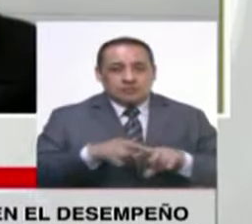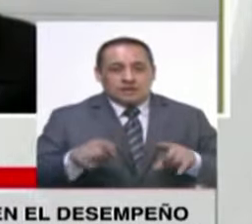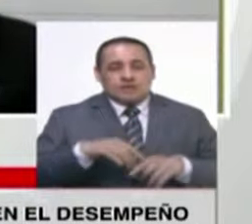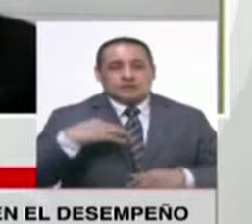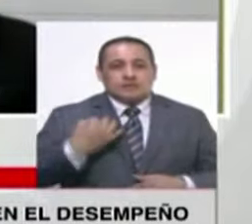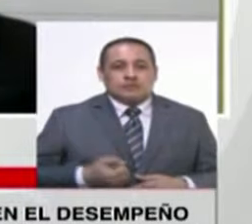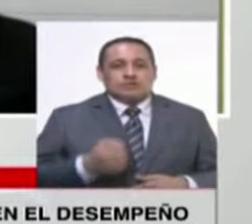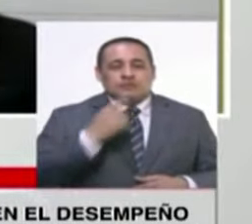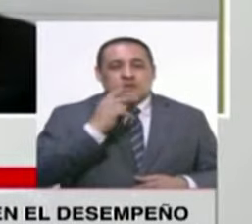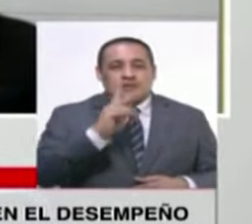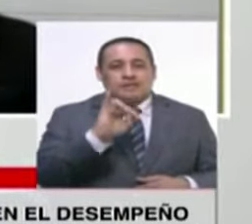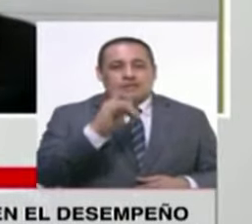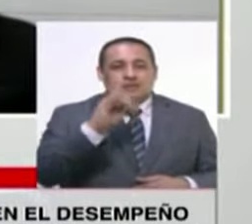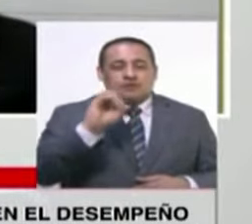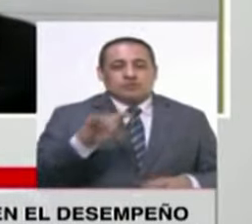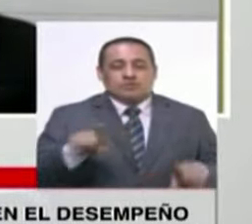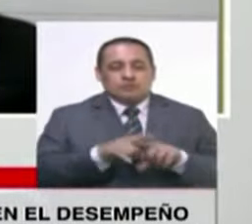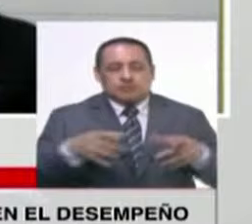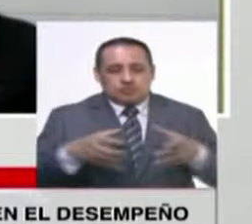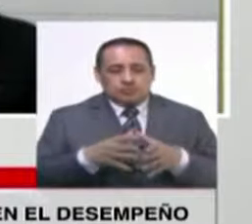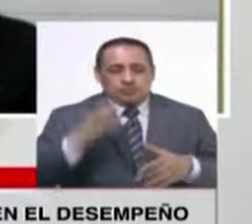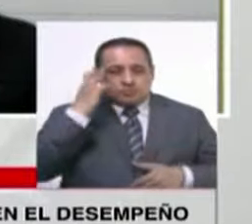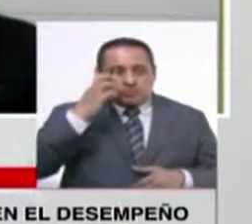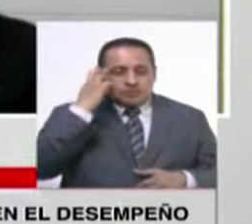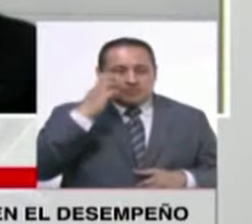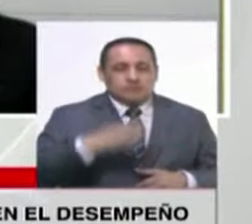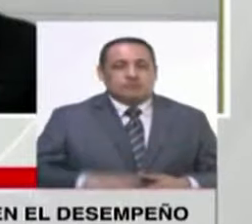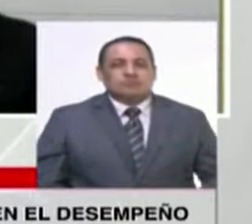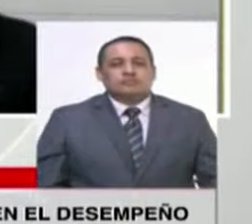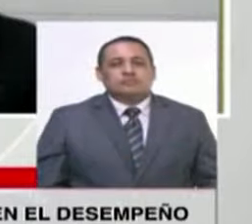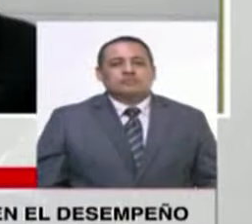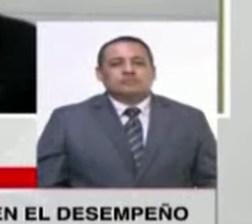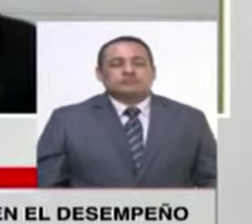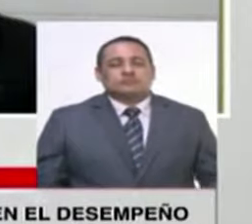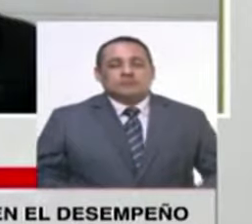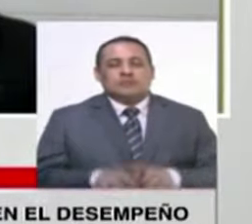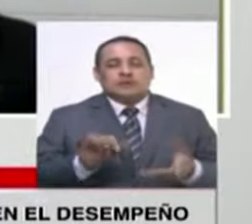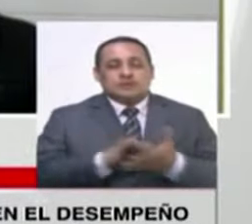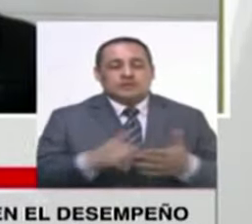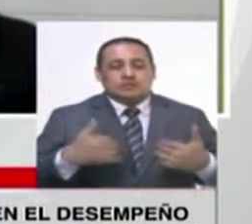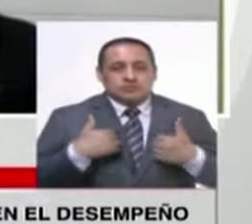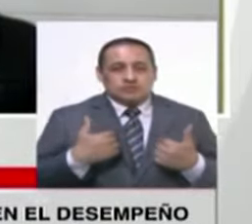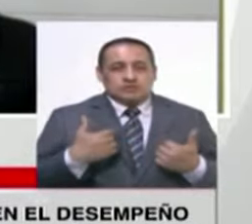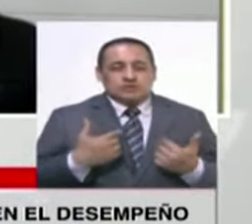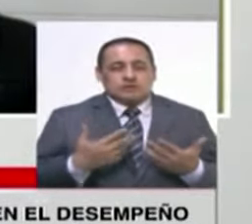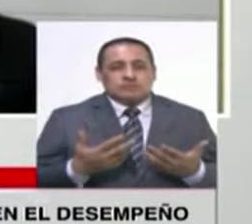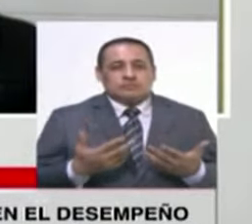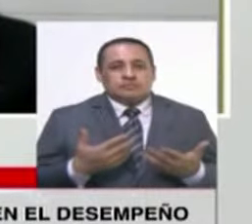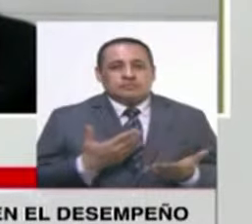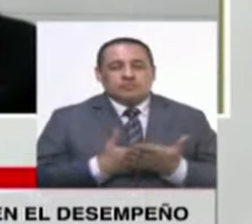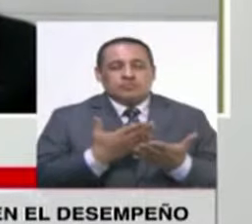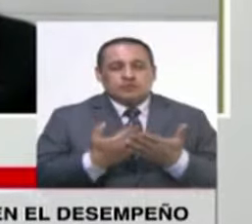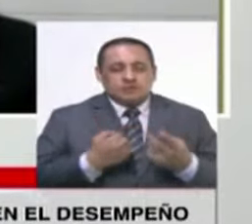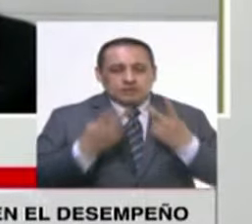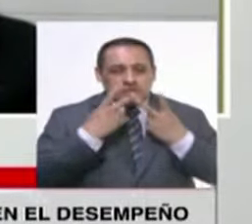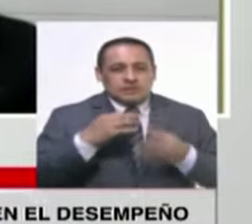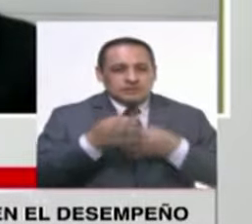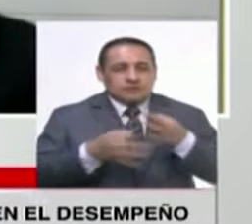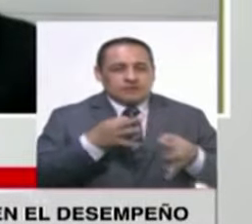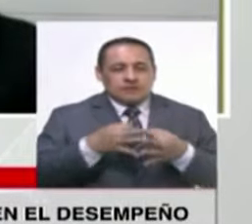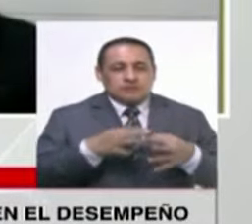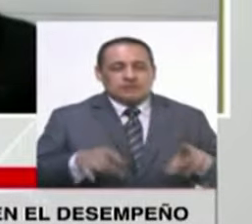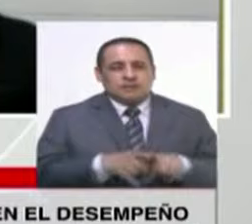señora Keiko Fujimori, a nuestro grupo Fuerza Popular. ¿Tiene usted una idea o referencia, por lo